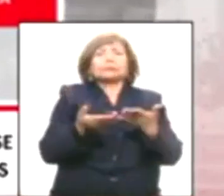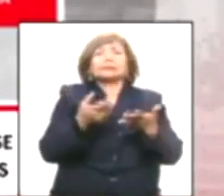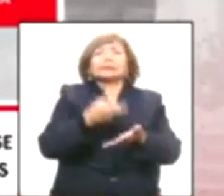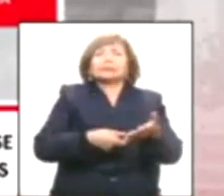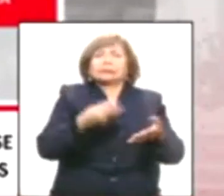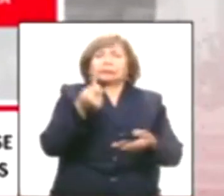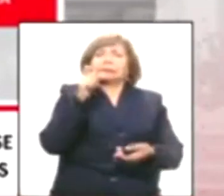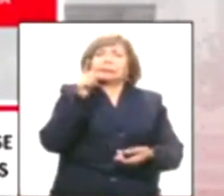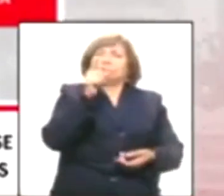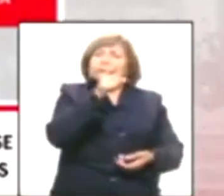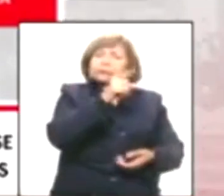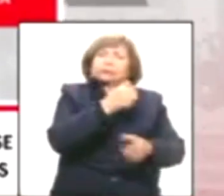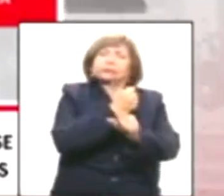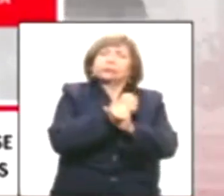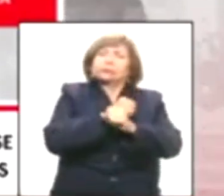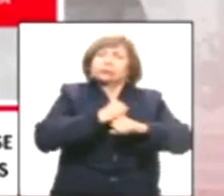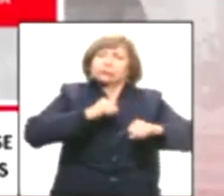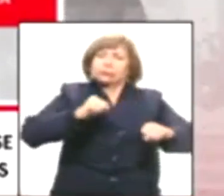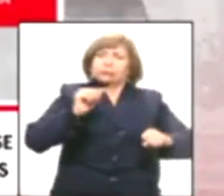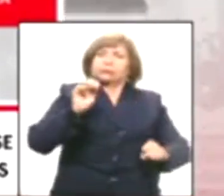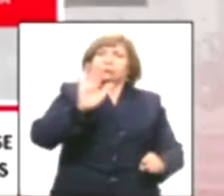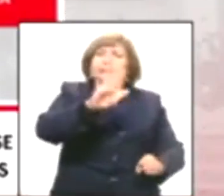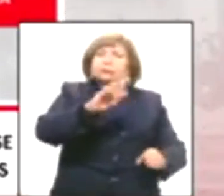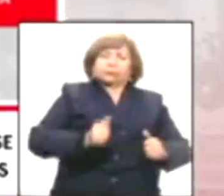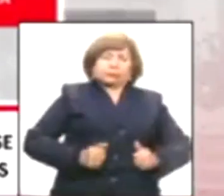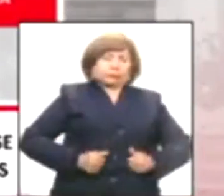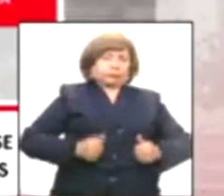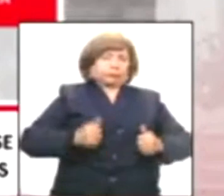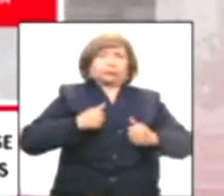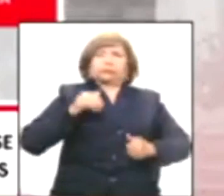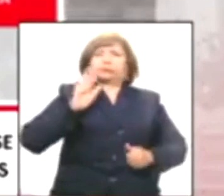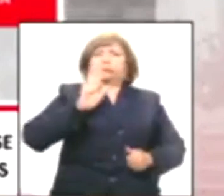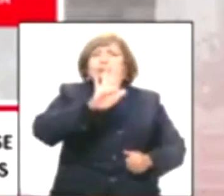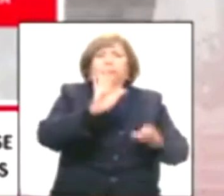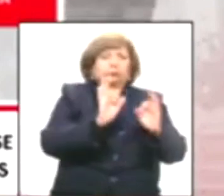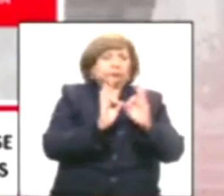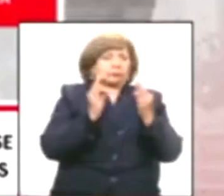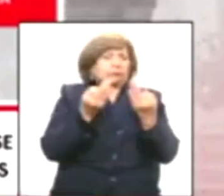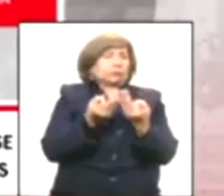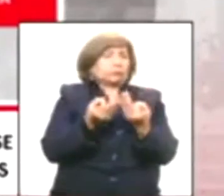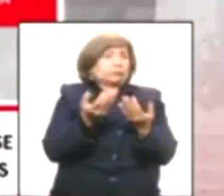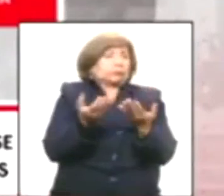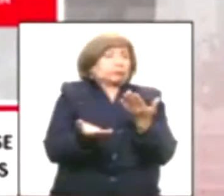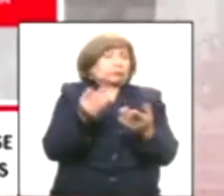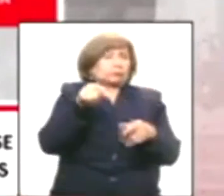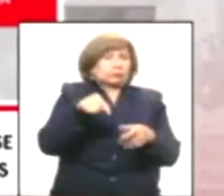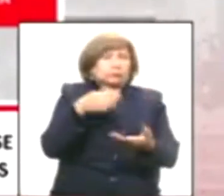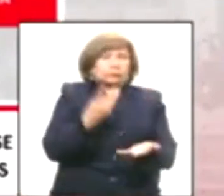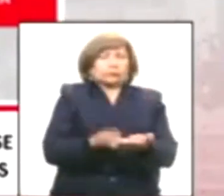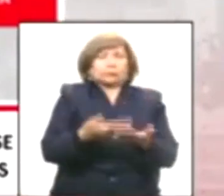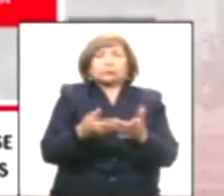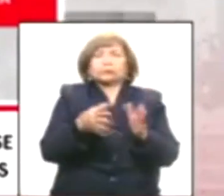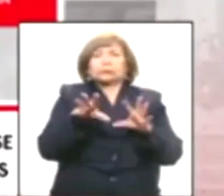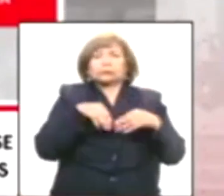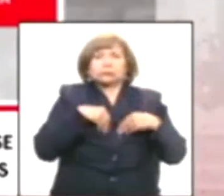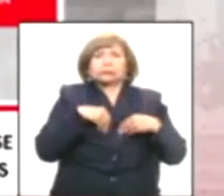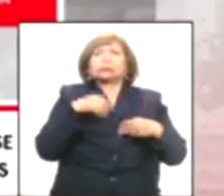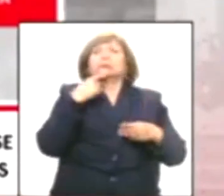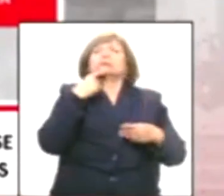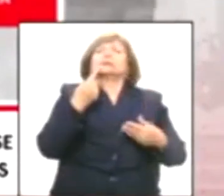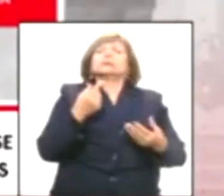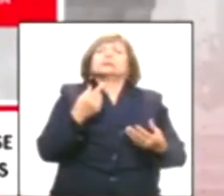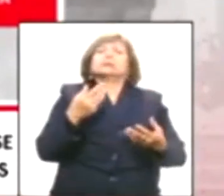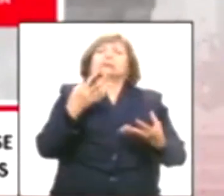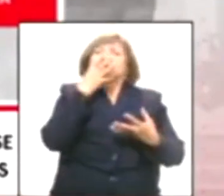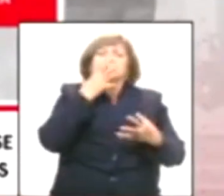que ese dinero lo necesitan para salvar a sus vidas, a las vidas de sus familiares, y al menos con esta aprobación, estimada presidenta, le